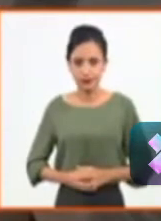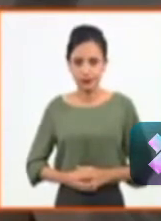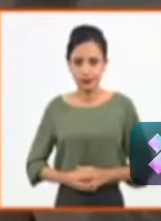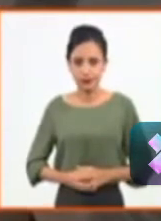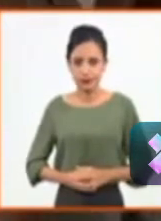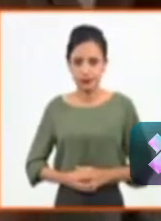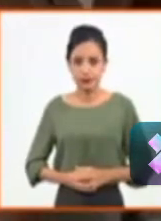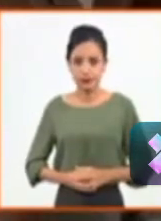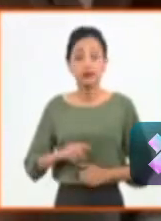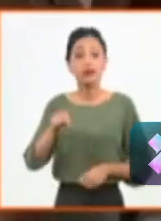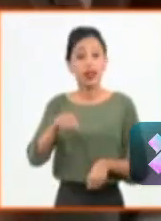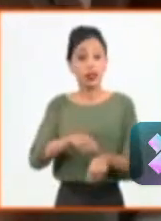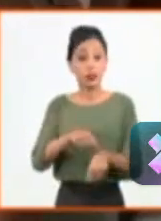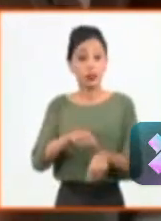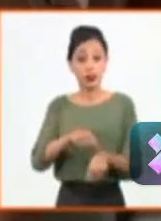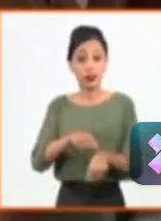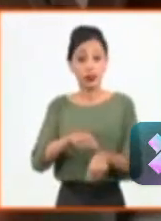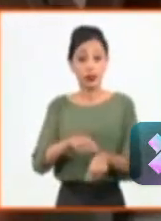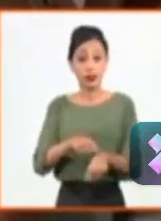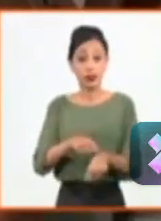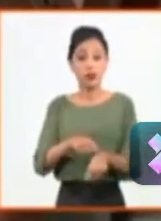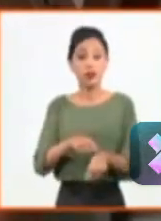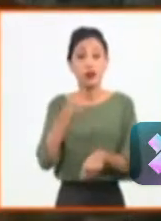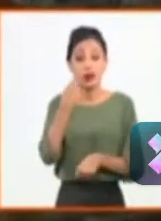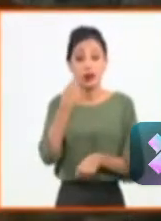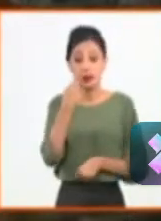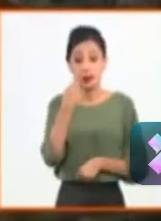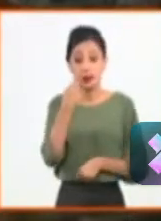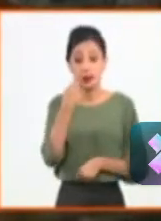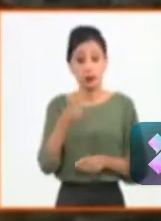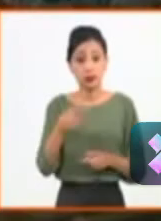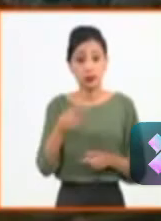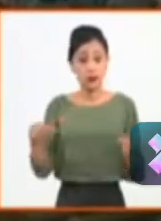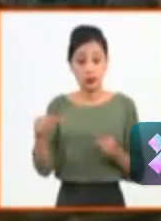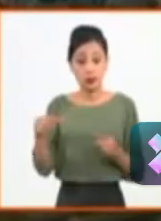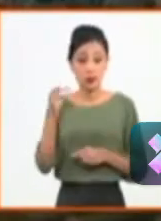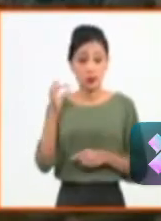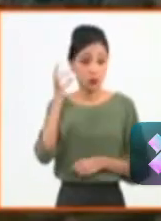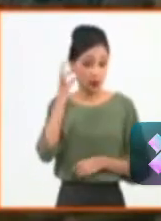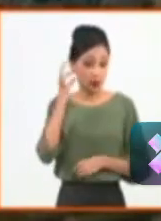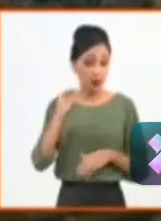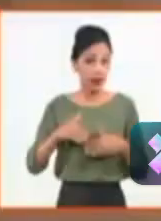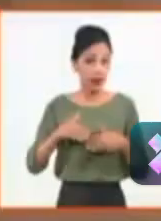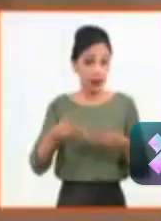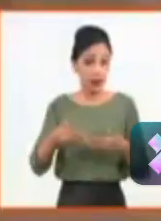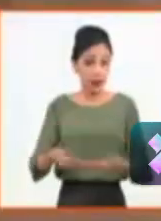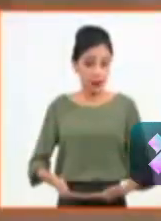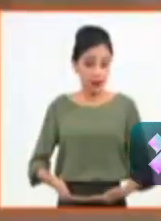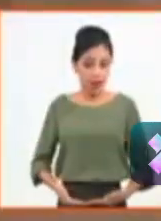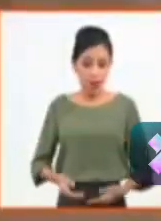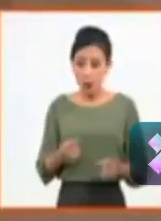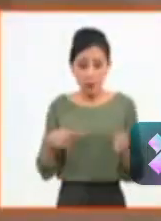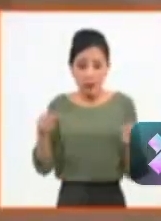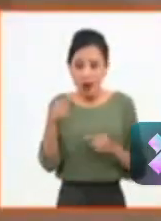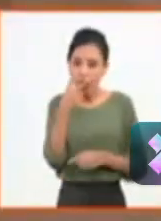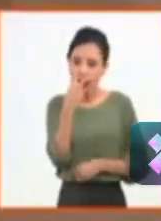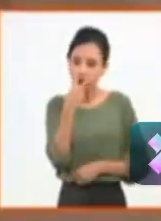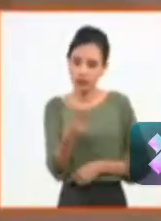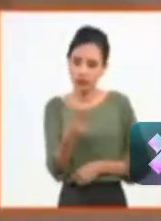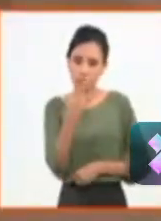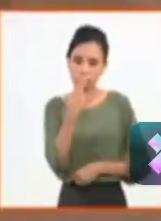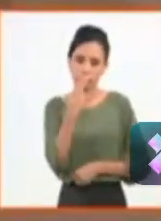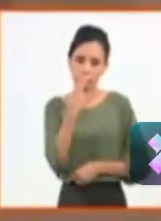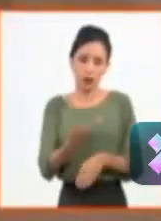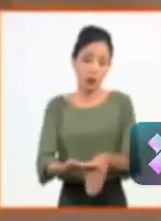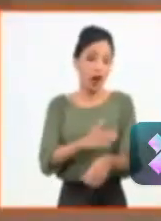En este momento, la mayor posibilidad que tenemos con nuestras pacientes embarazadas es ser oportunos, es llegar antes